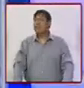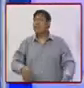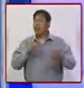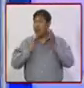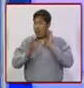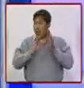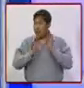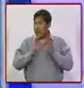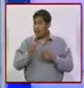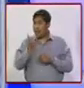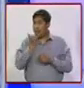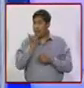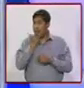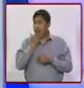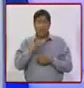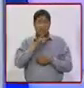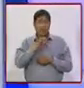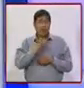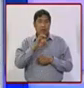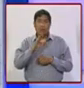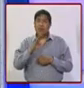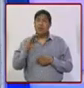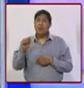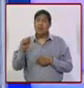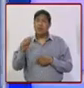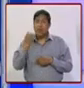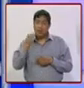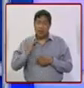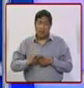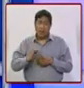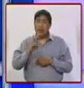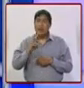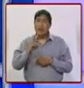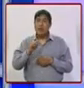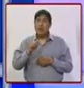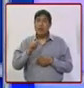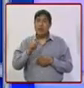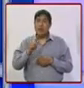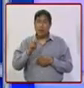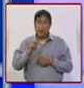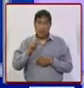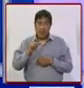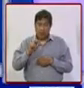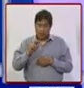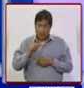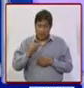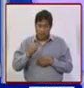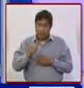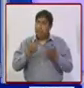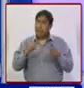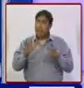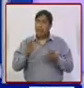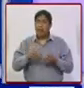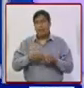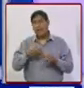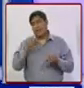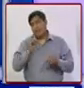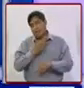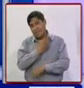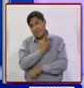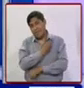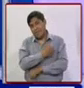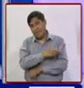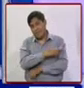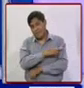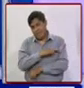vamos a hablar sobre lo que acontece en Cochabamba. La pequeña Valentina, hija de Ubaldina, ya fue dada de alta y ahora está en su hogar